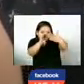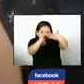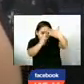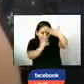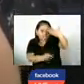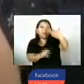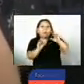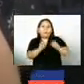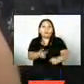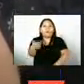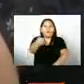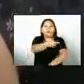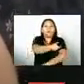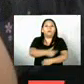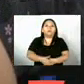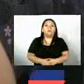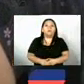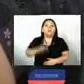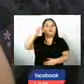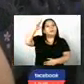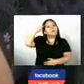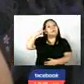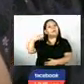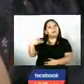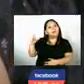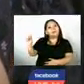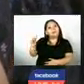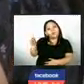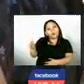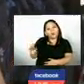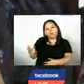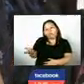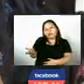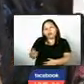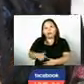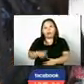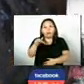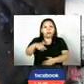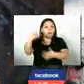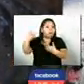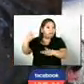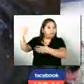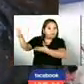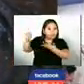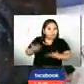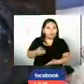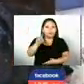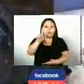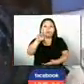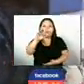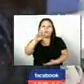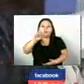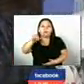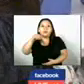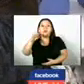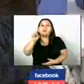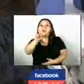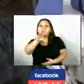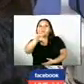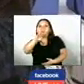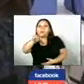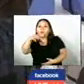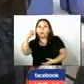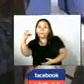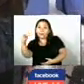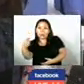se puedan vacunar otro punto también importante que tú mencionabas es la llegada de estas 150.000 dosis donadas por china para esta